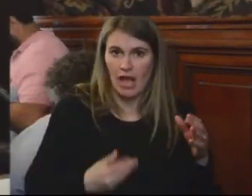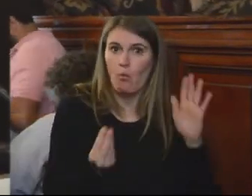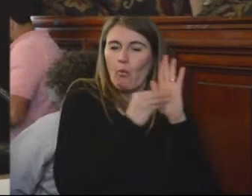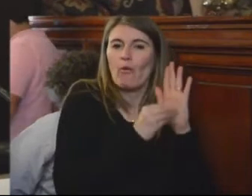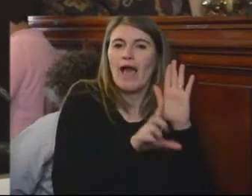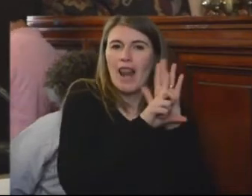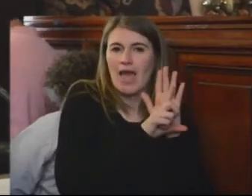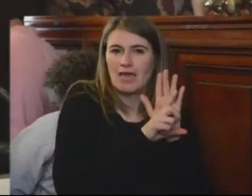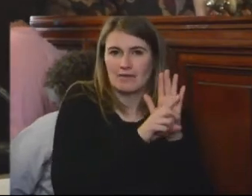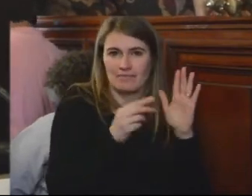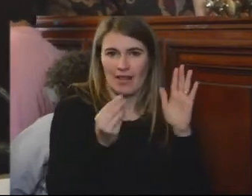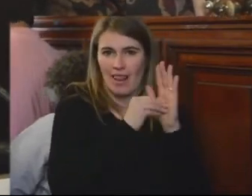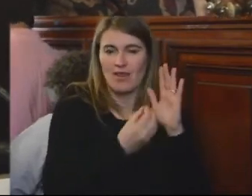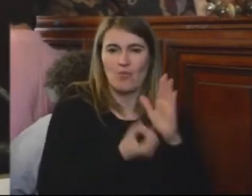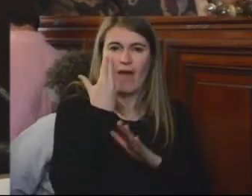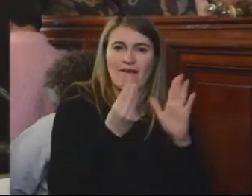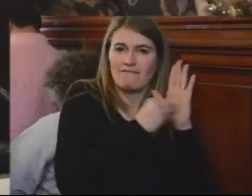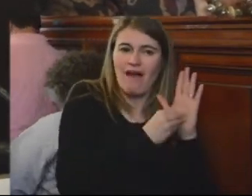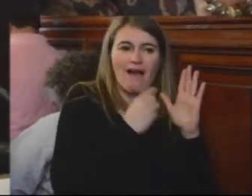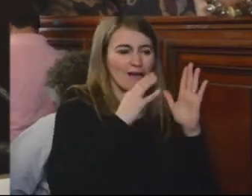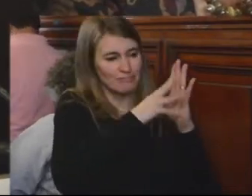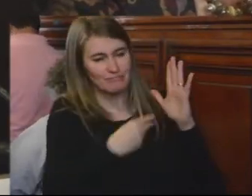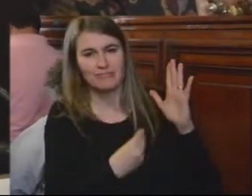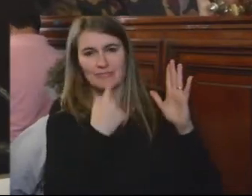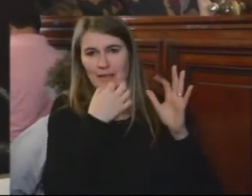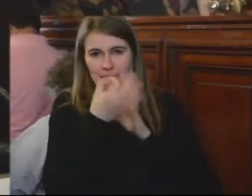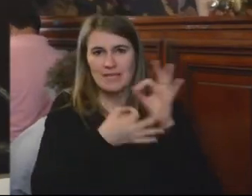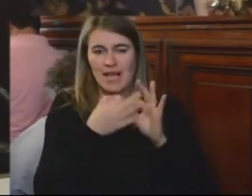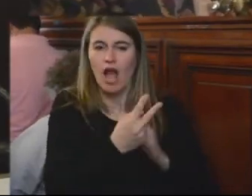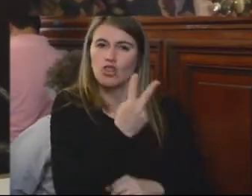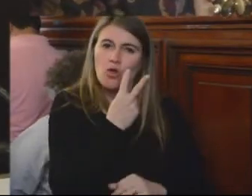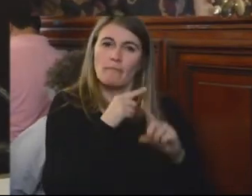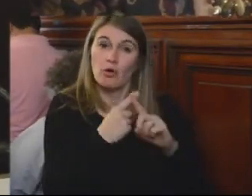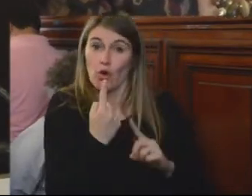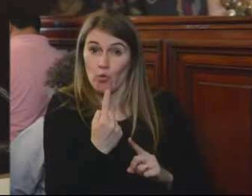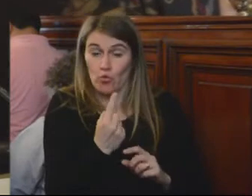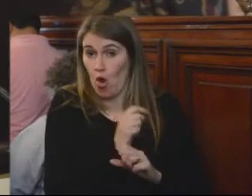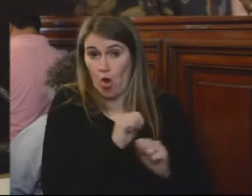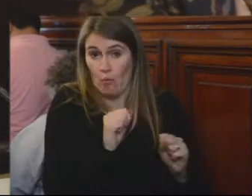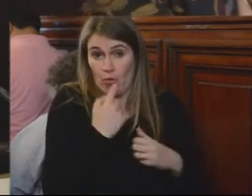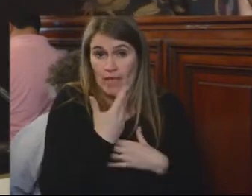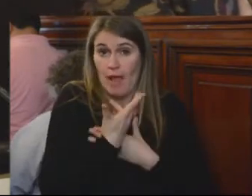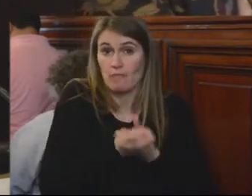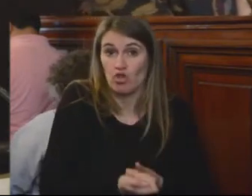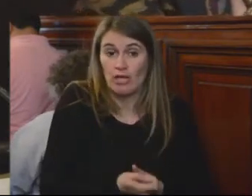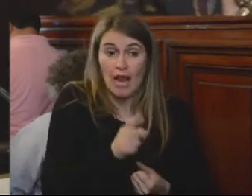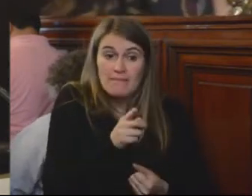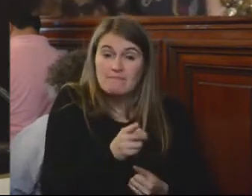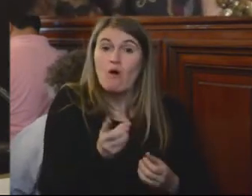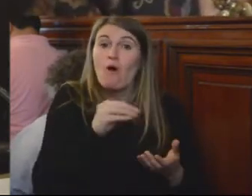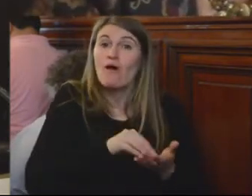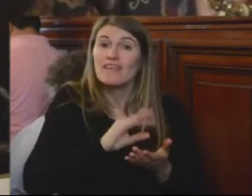y 2 una norma interpretativa que aclara que la regla del dos por uno no puede beneficiar a quienes cometieron crímenes de lesa